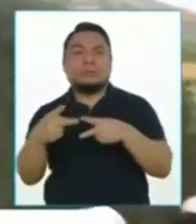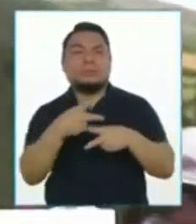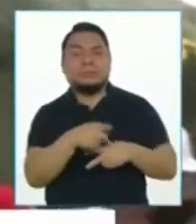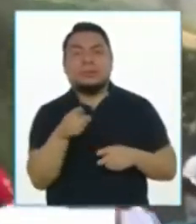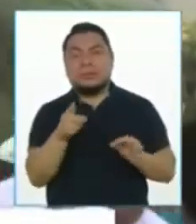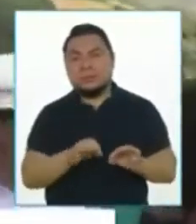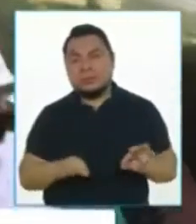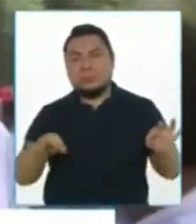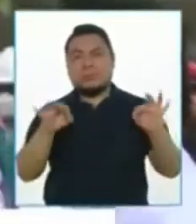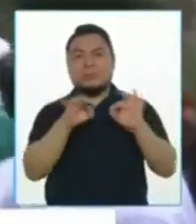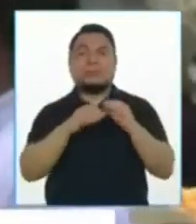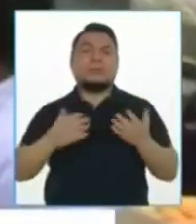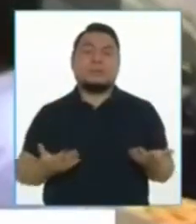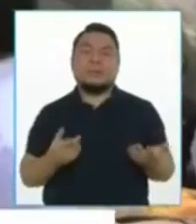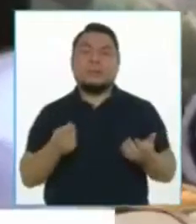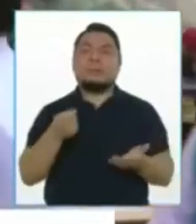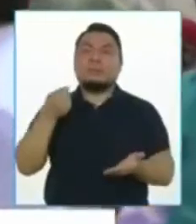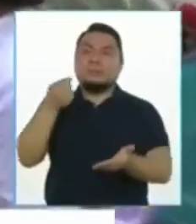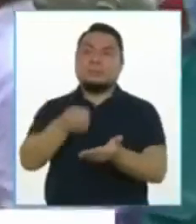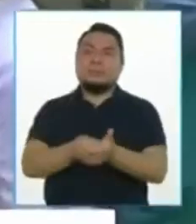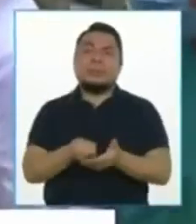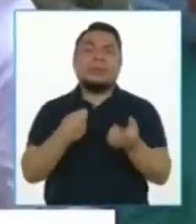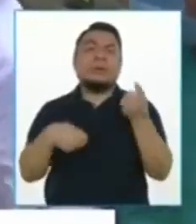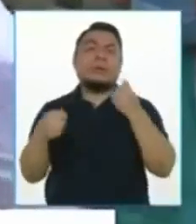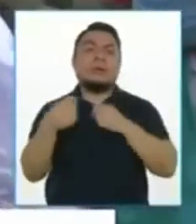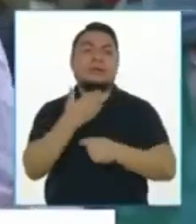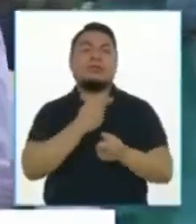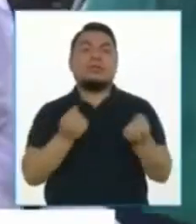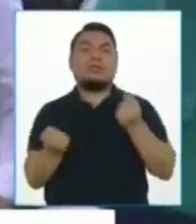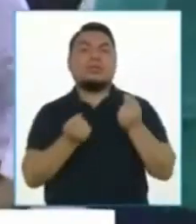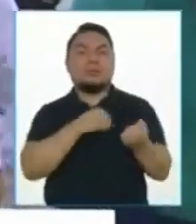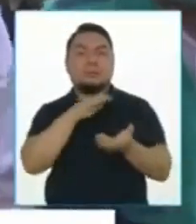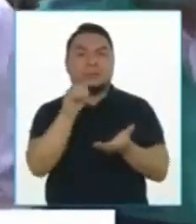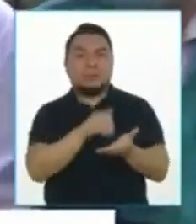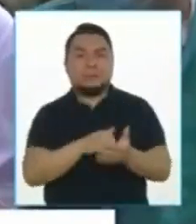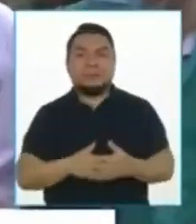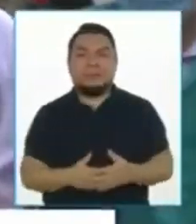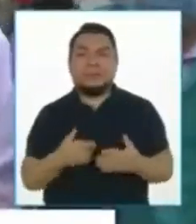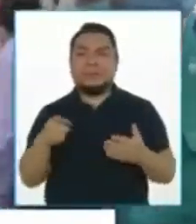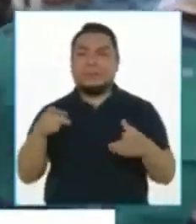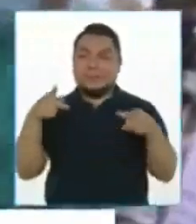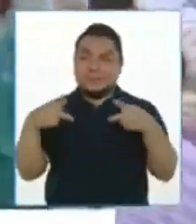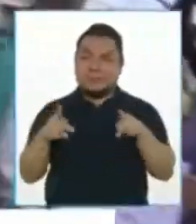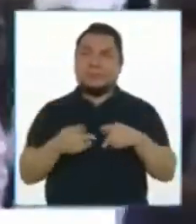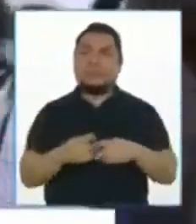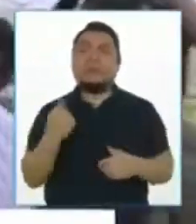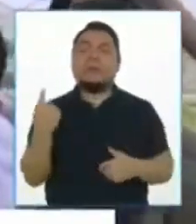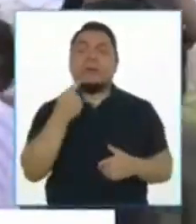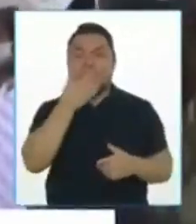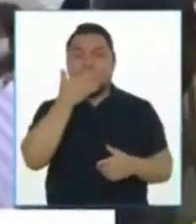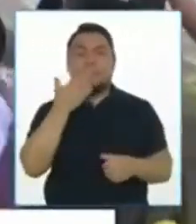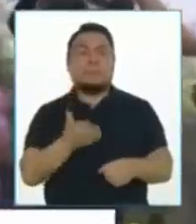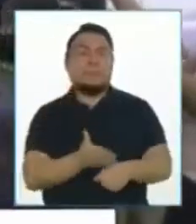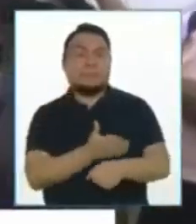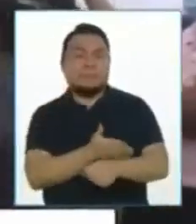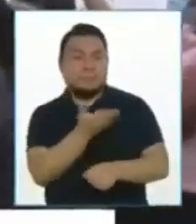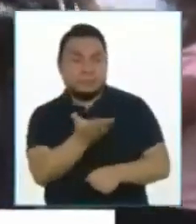una importante inversión del gobierno central que permitirá no solo